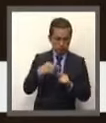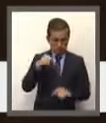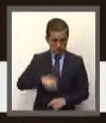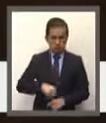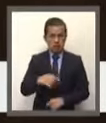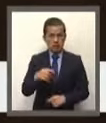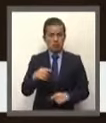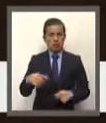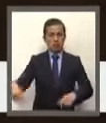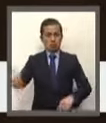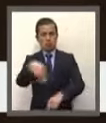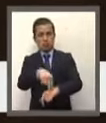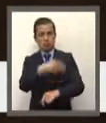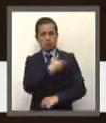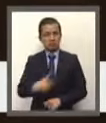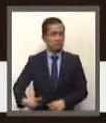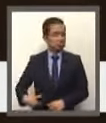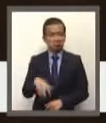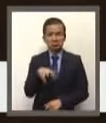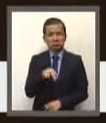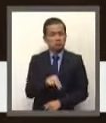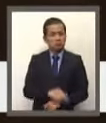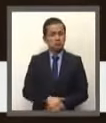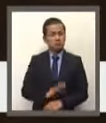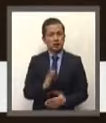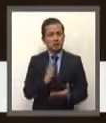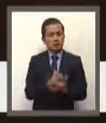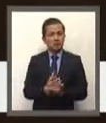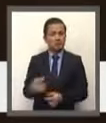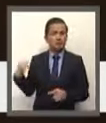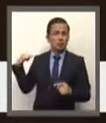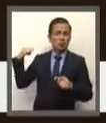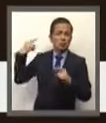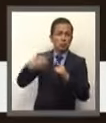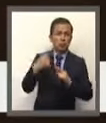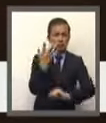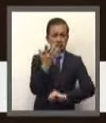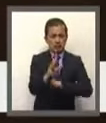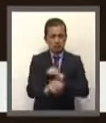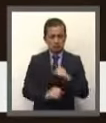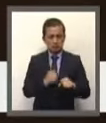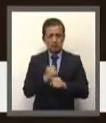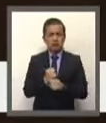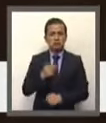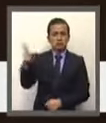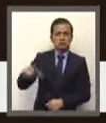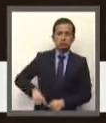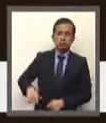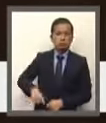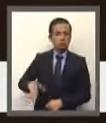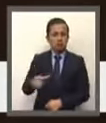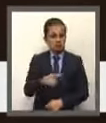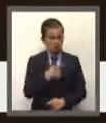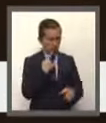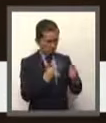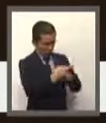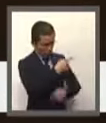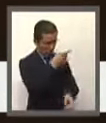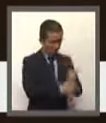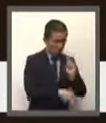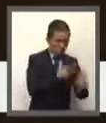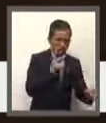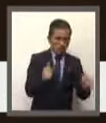Unión. En una década, el gobierno ha ignorado y evitado el diálogo con los diputados y